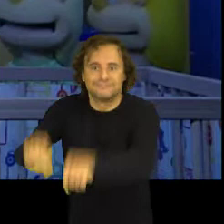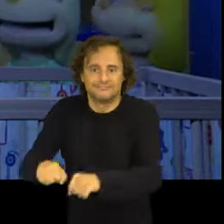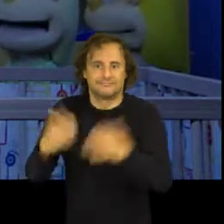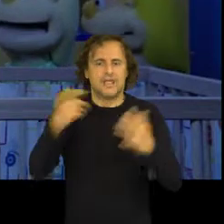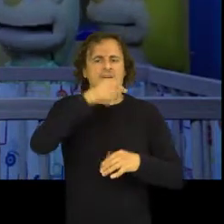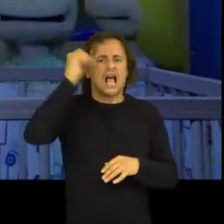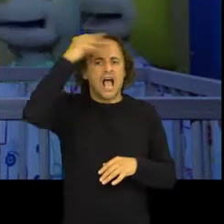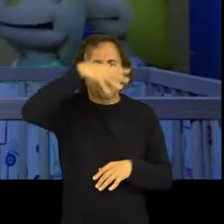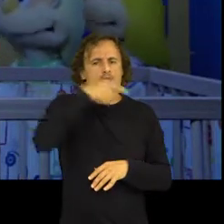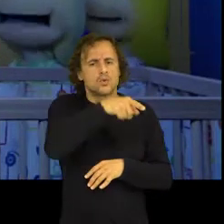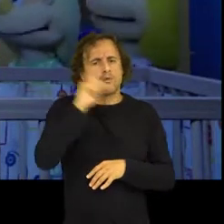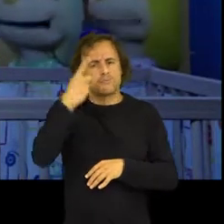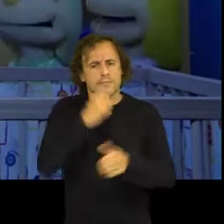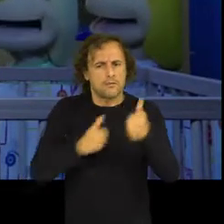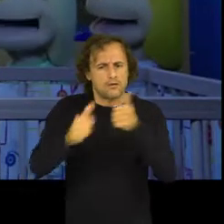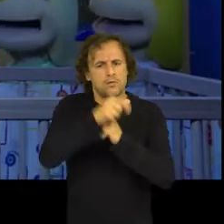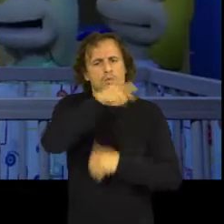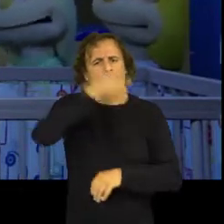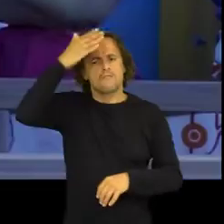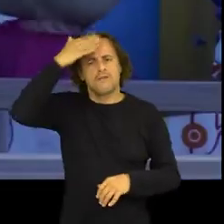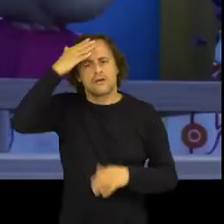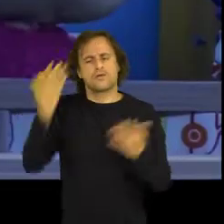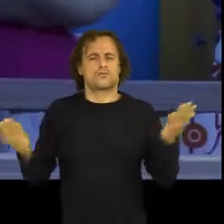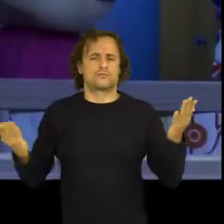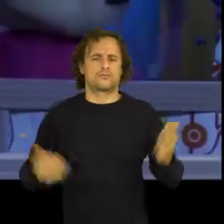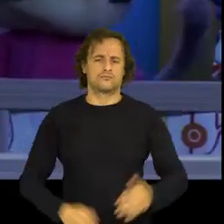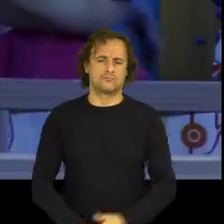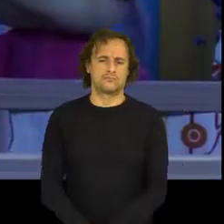irte diante. É o irmán maior.